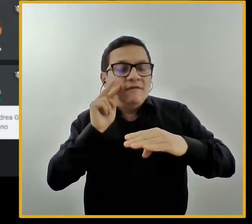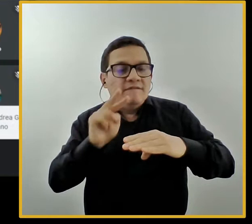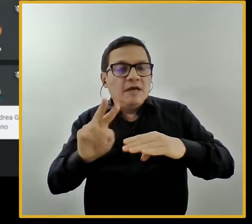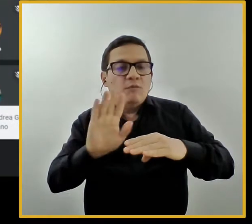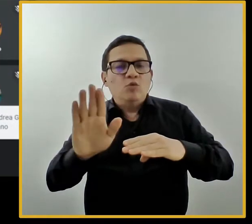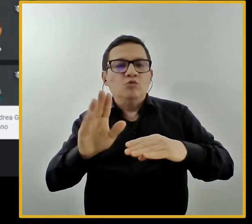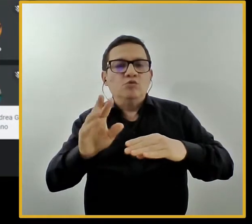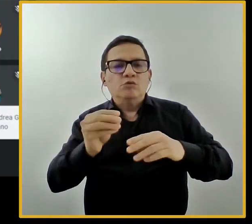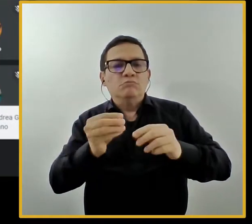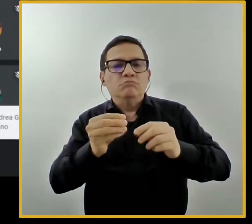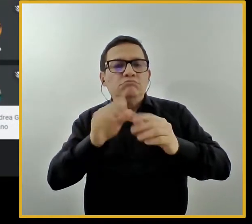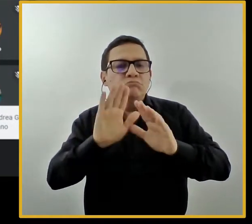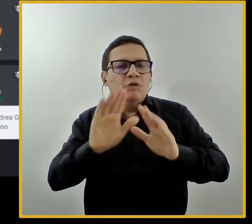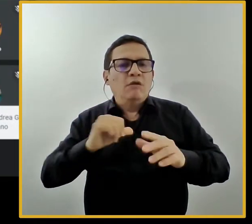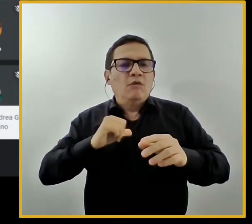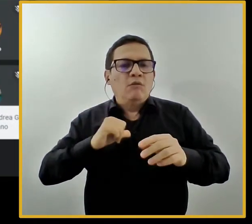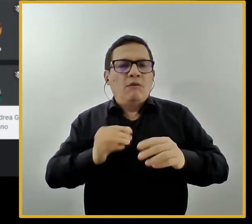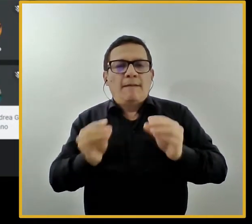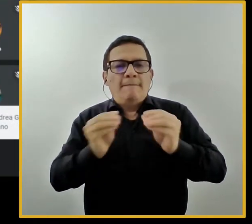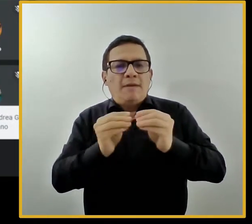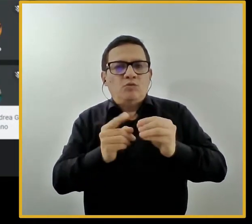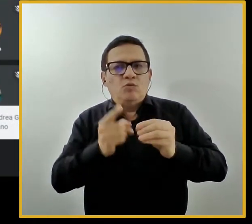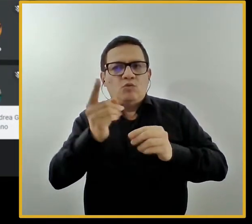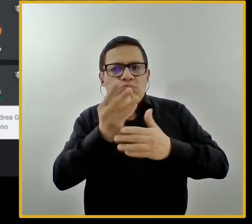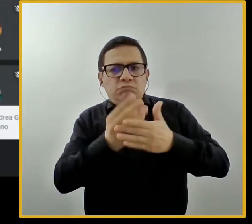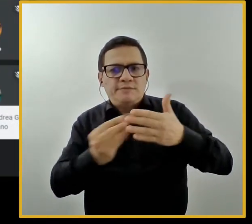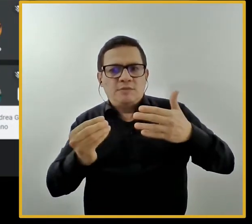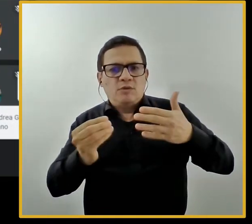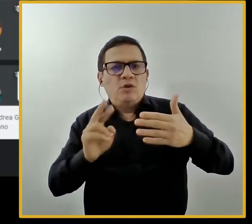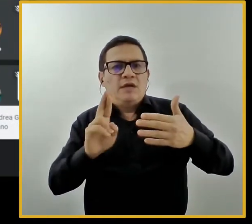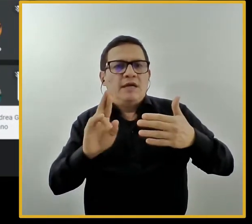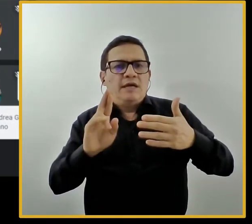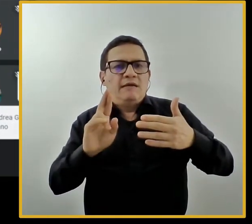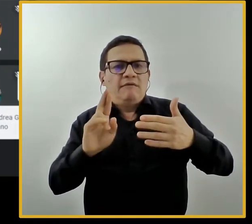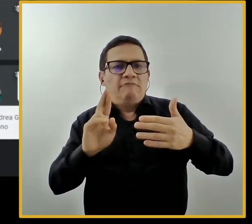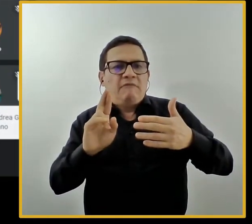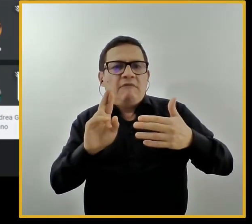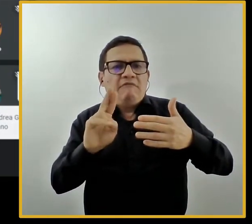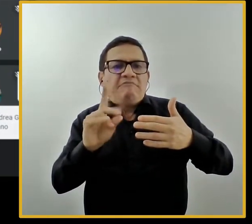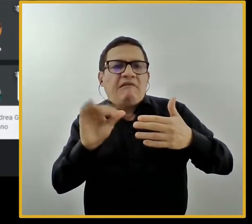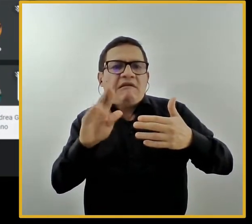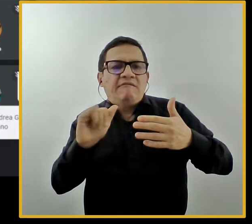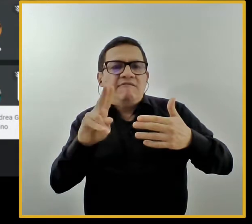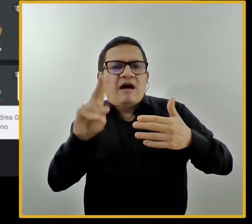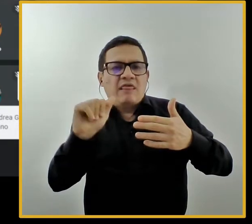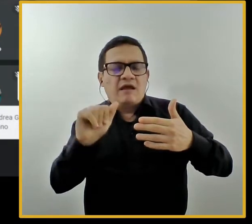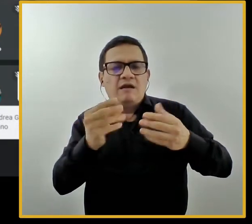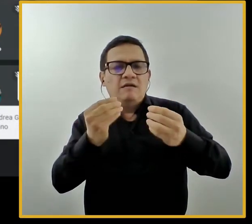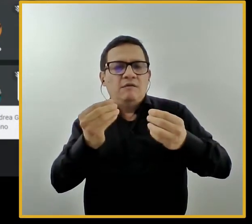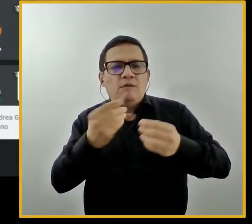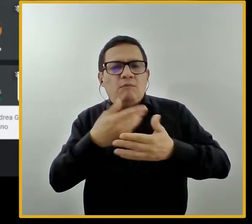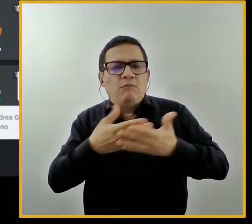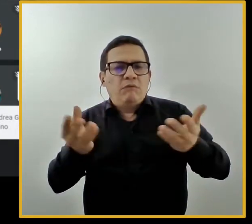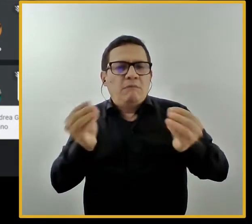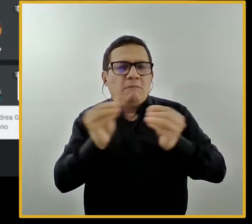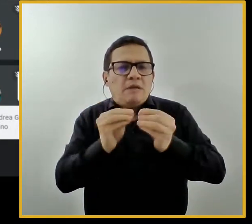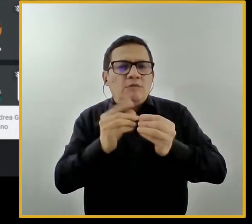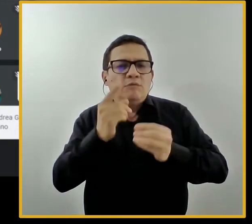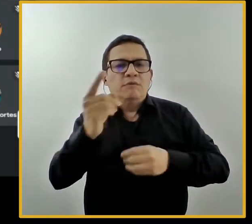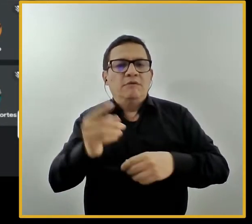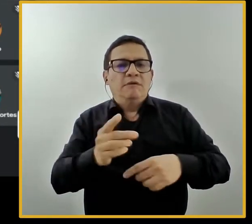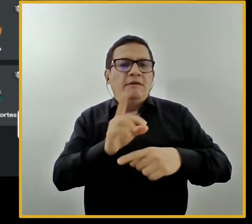que poseen más de una derivada con respecto a la variable independiente, ¿sí? Entonces aquí podemos